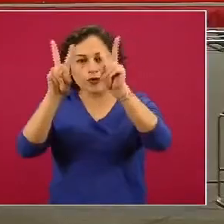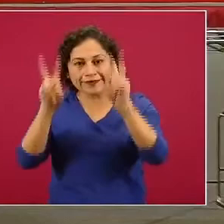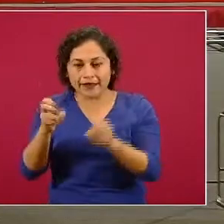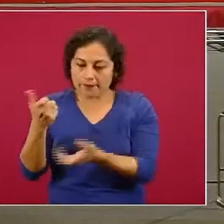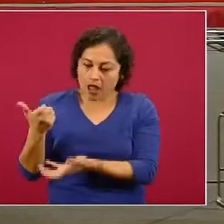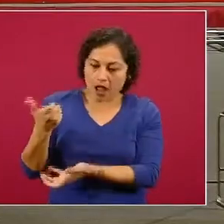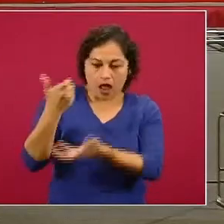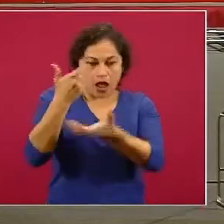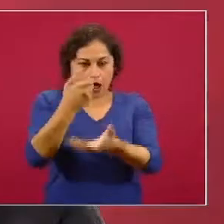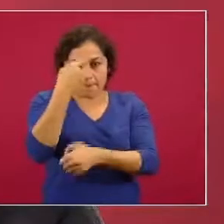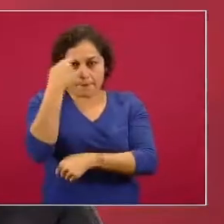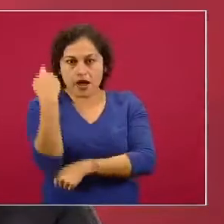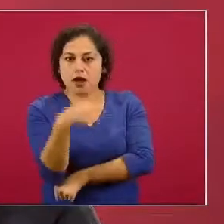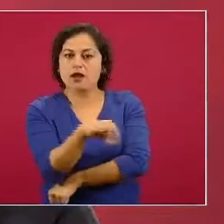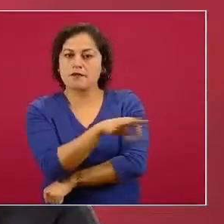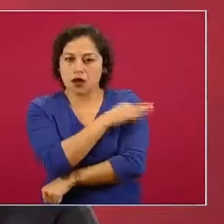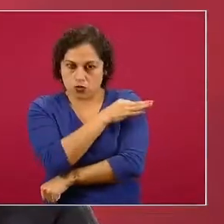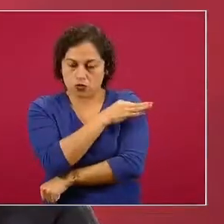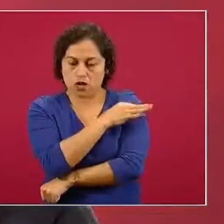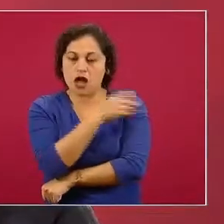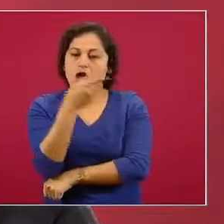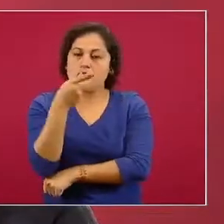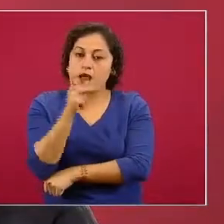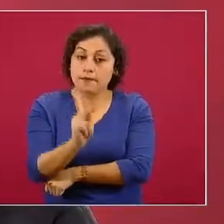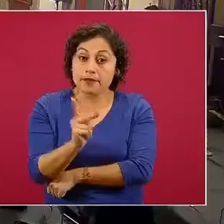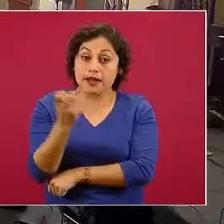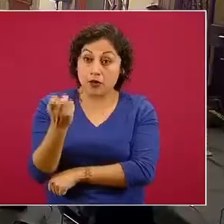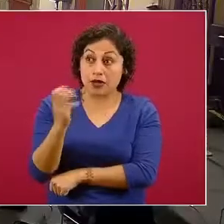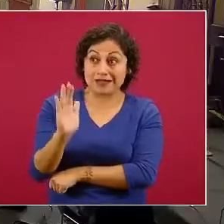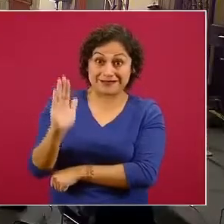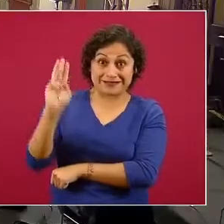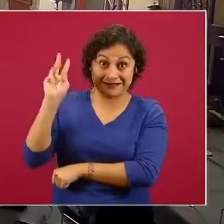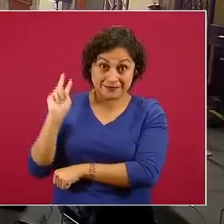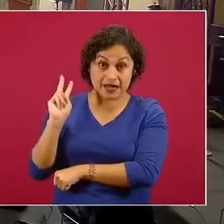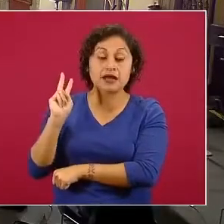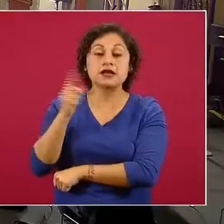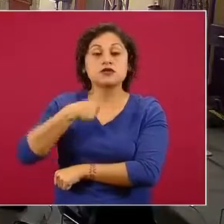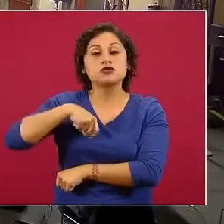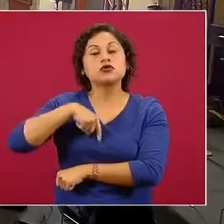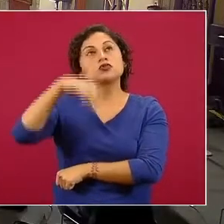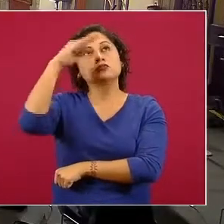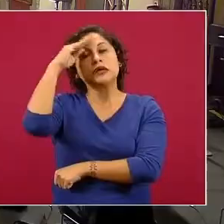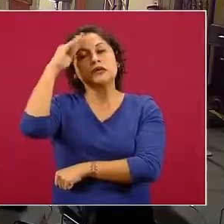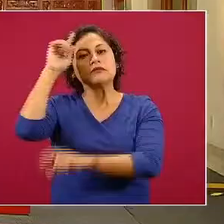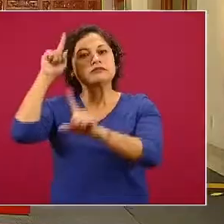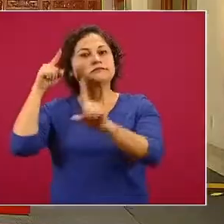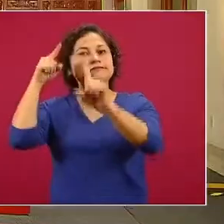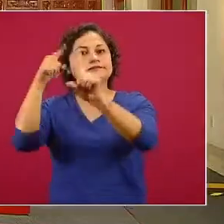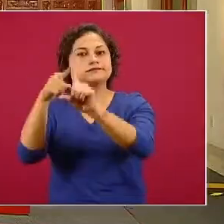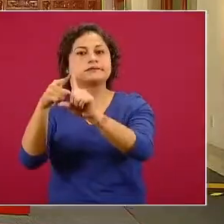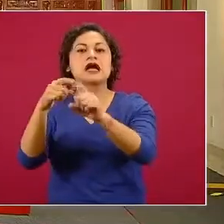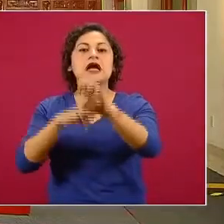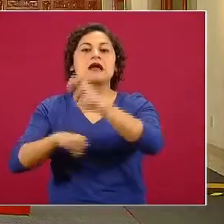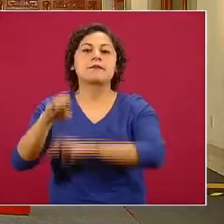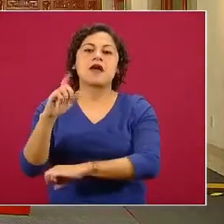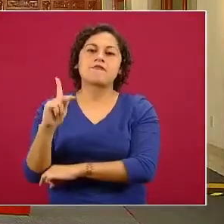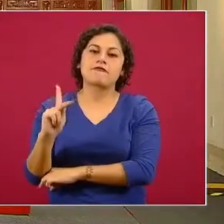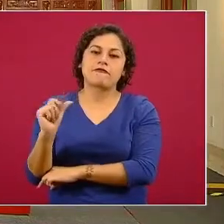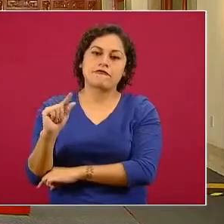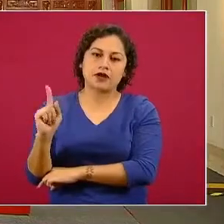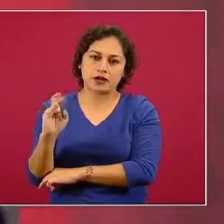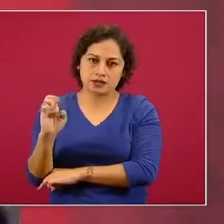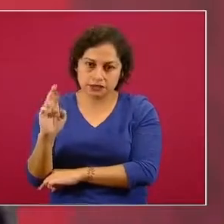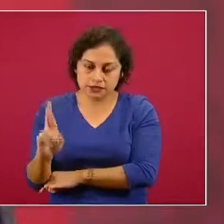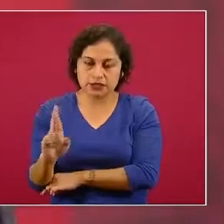COVID, pero en este caso abordamos específicamente la de Pfizer. No hay duda que no tiene México,